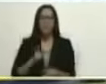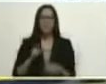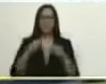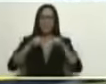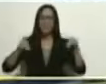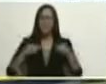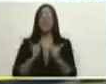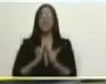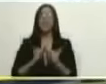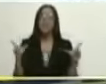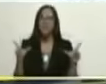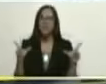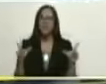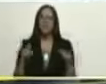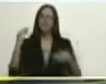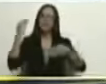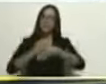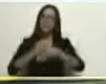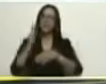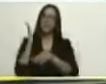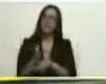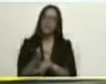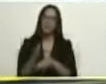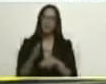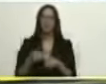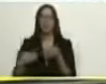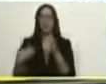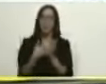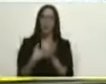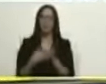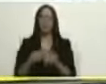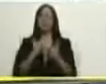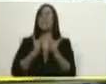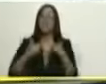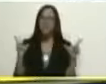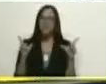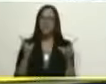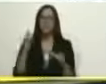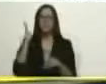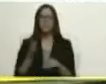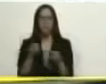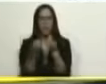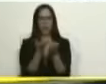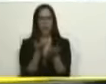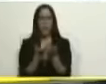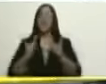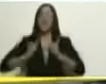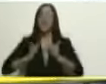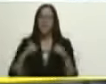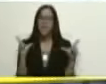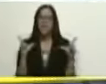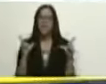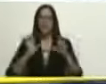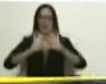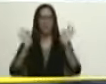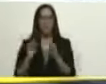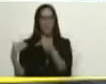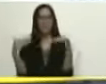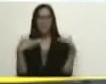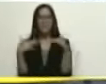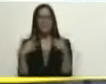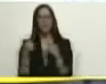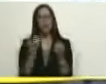territorio libre de medidas coercitivas unilaterales, libre de sanciones económicas, libre de formas de guerra económica,